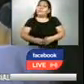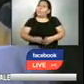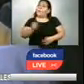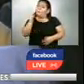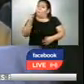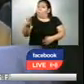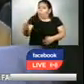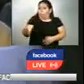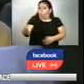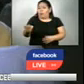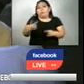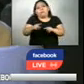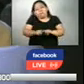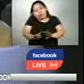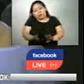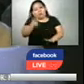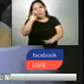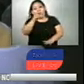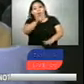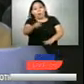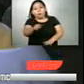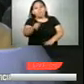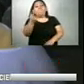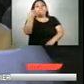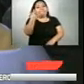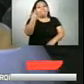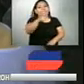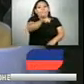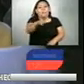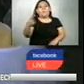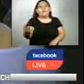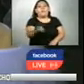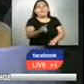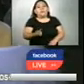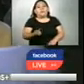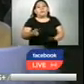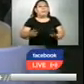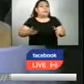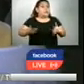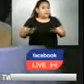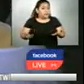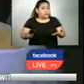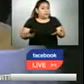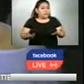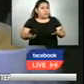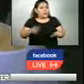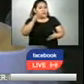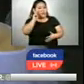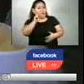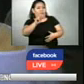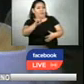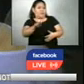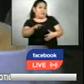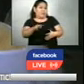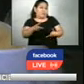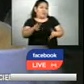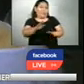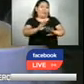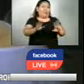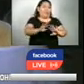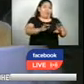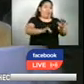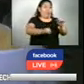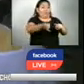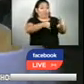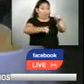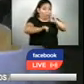pues esperemos de que sí la población esté acatando un poquito las recomendaciones, ¿verdad? De ir disminuyendo el hábito de beber, de